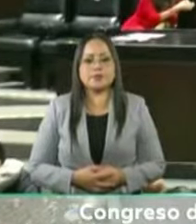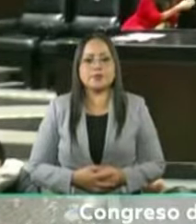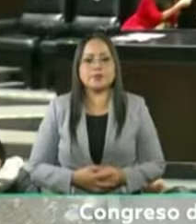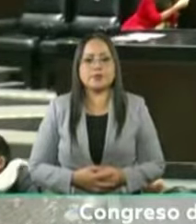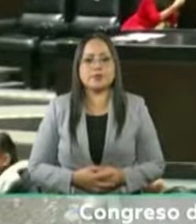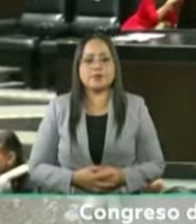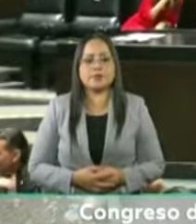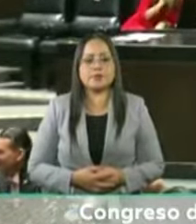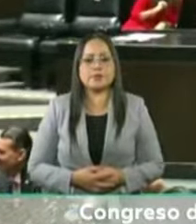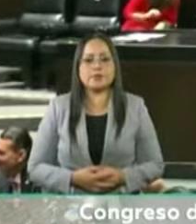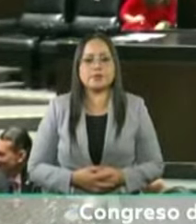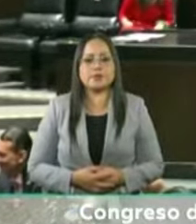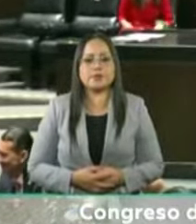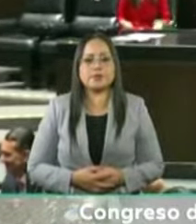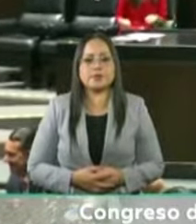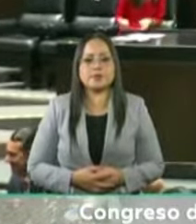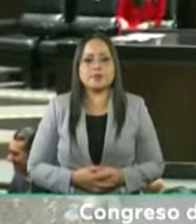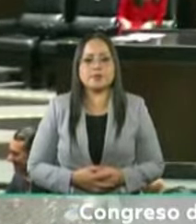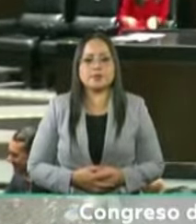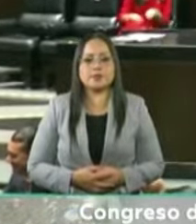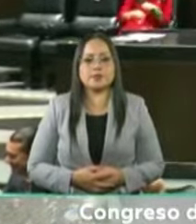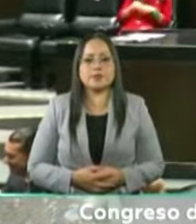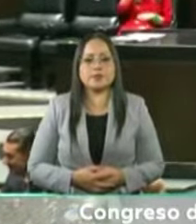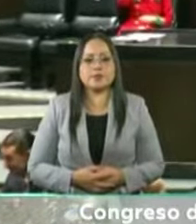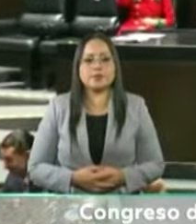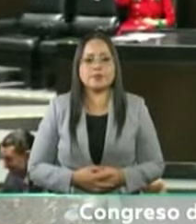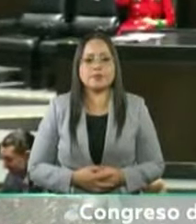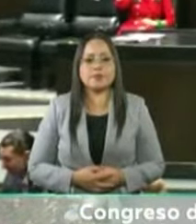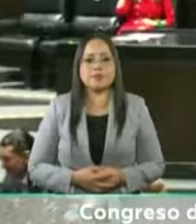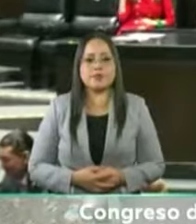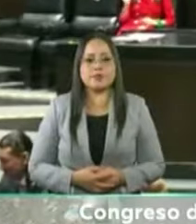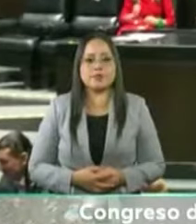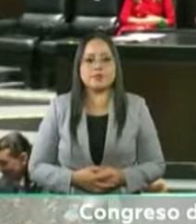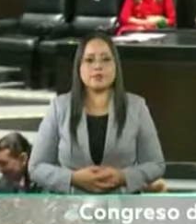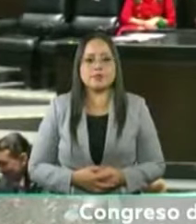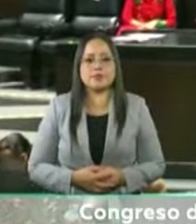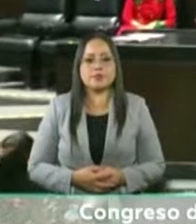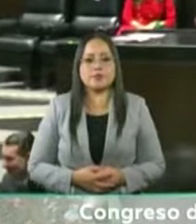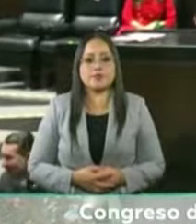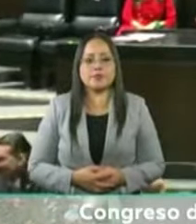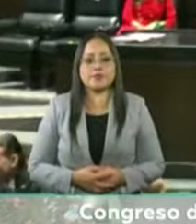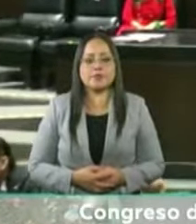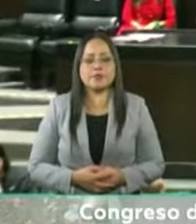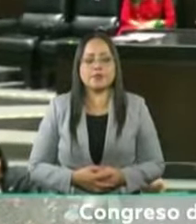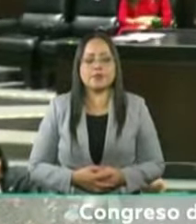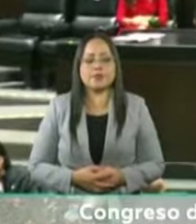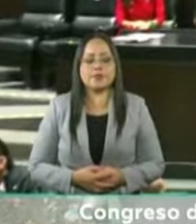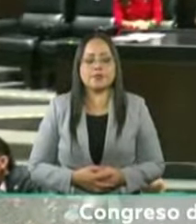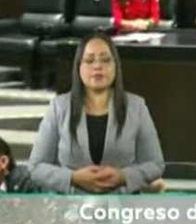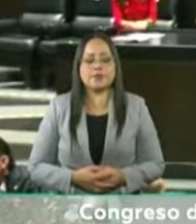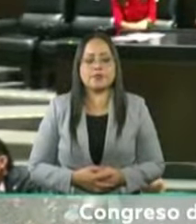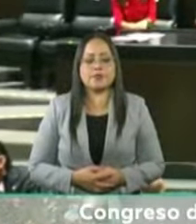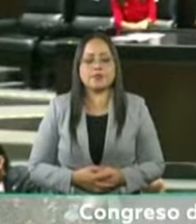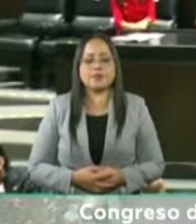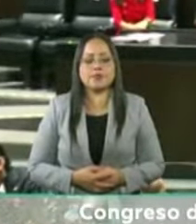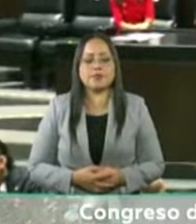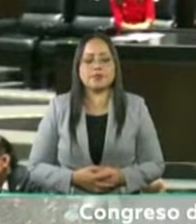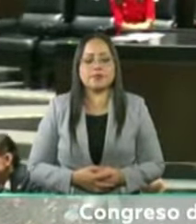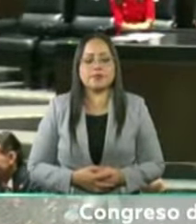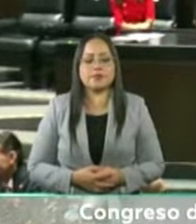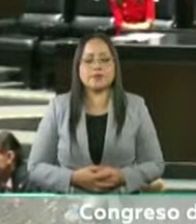pocos minutos, llegaría Claudia Sheinbaum. Y también acá, detalles interesantes, Gaby, además de estas